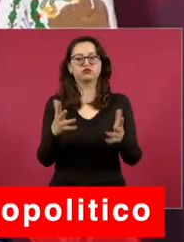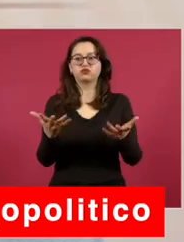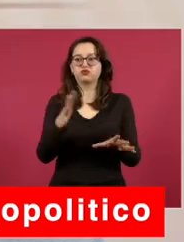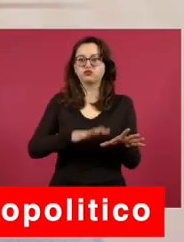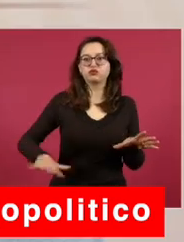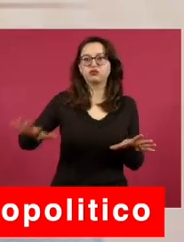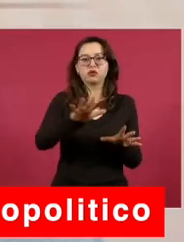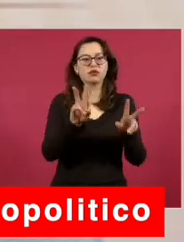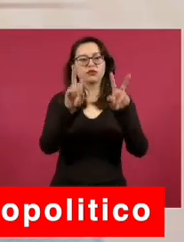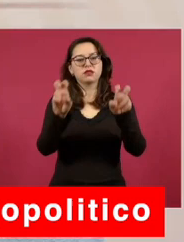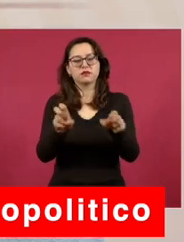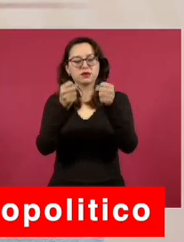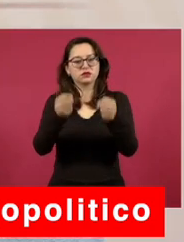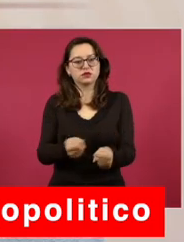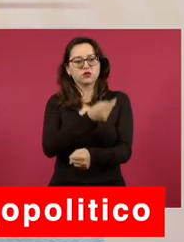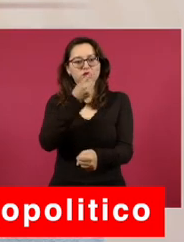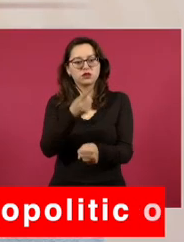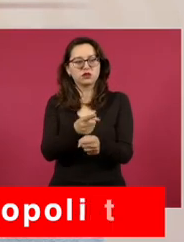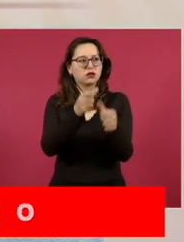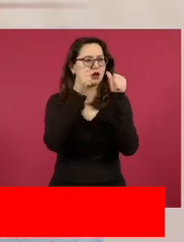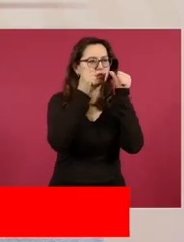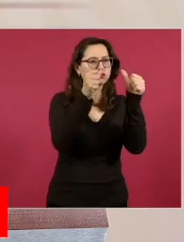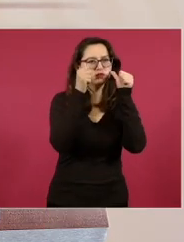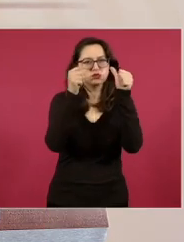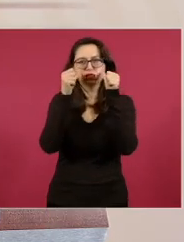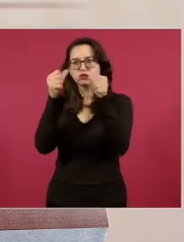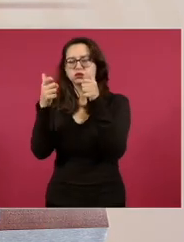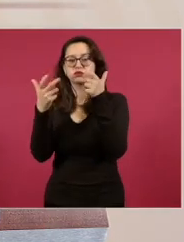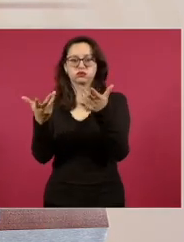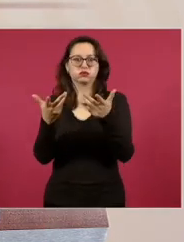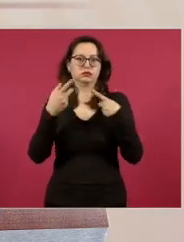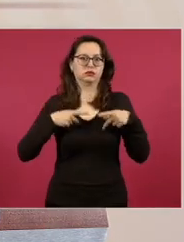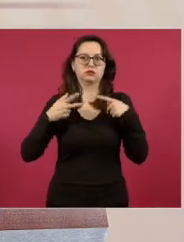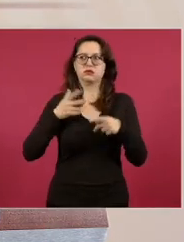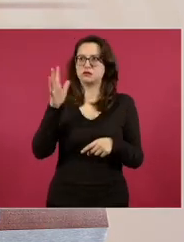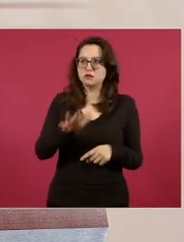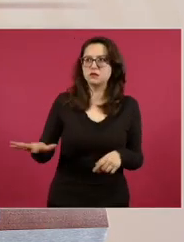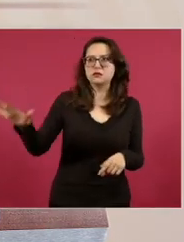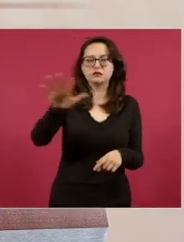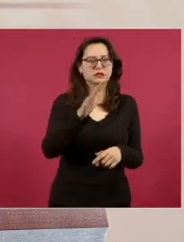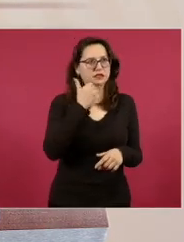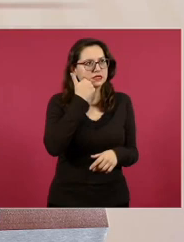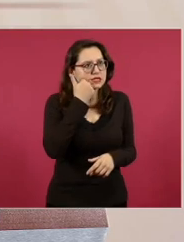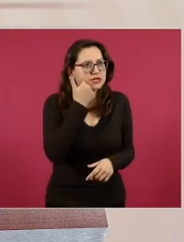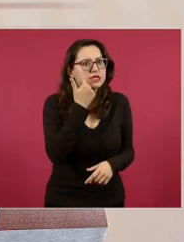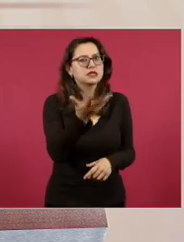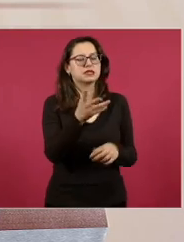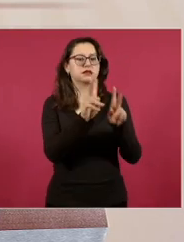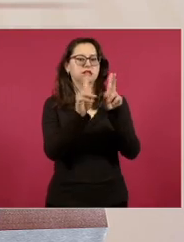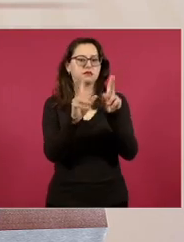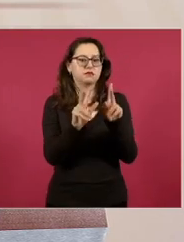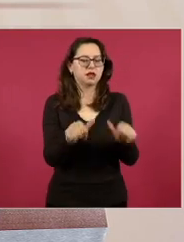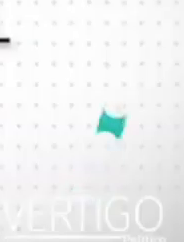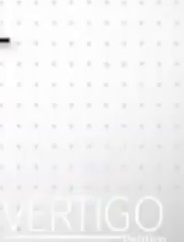Estados Unidos ingrese a México para ofrecer adiestramiento a personal de la Secretaría de la Defensa Nacional del 23 de enero al 21 de